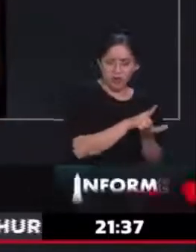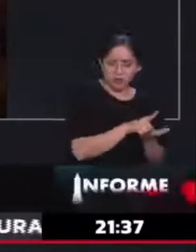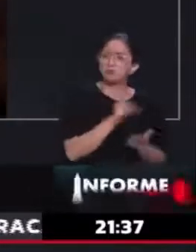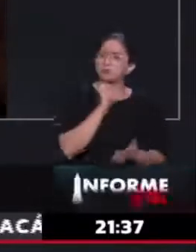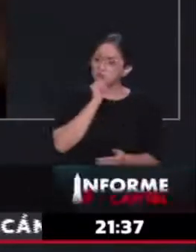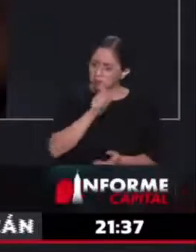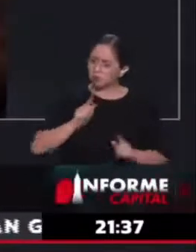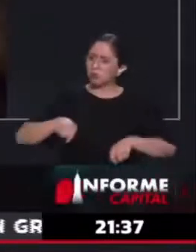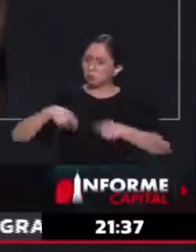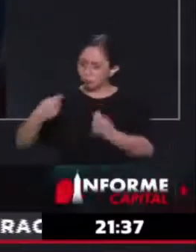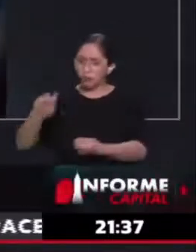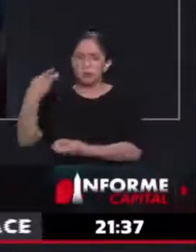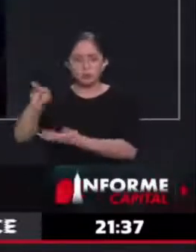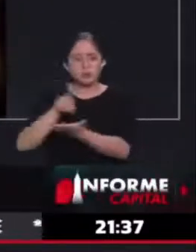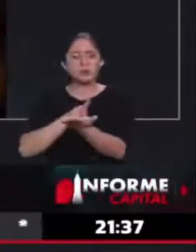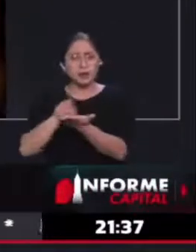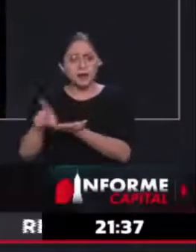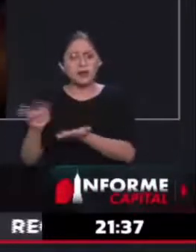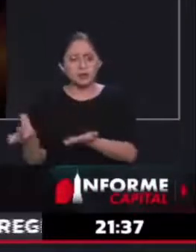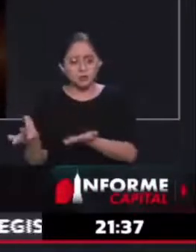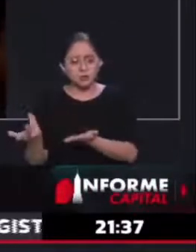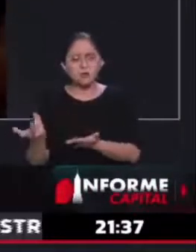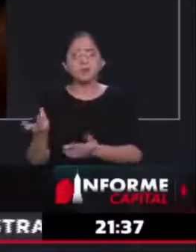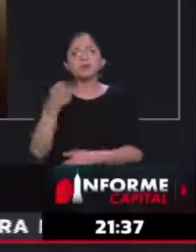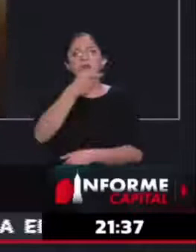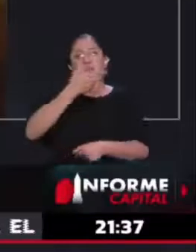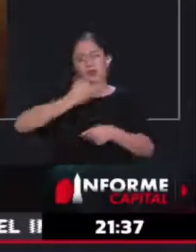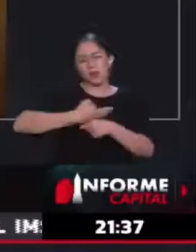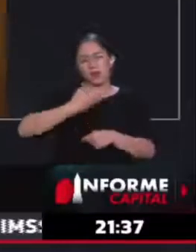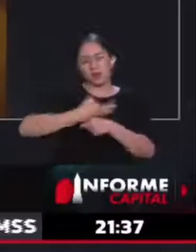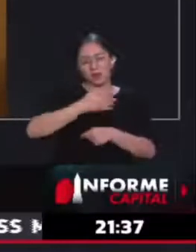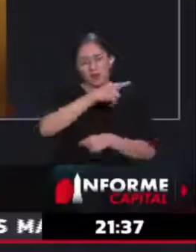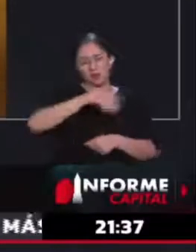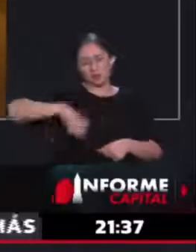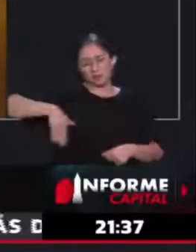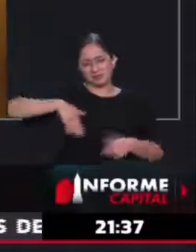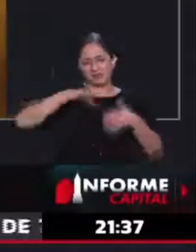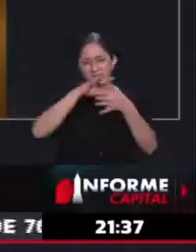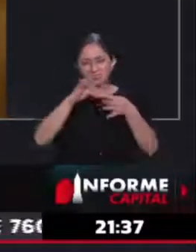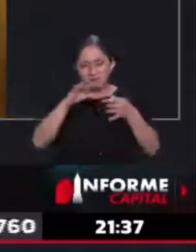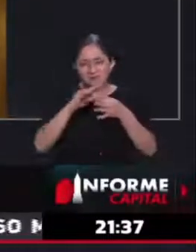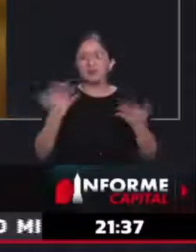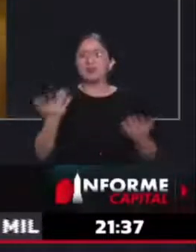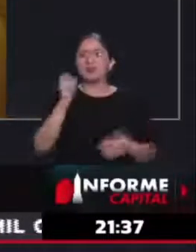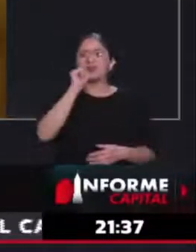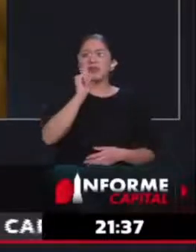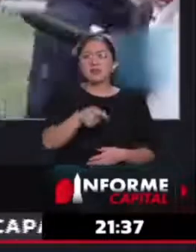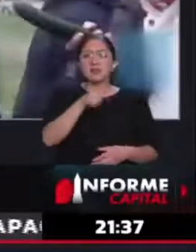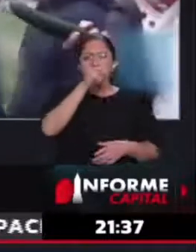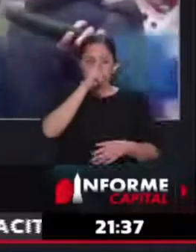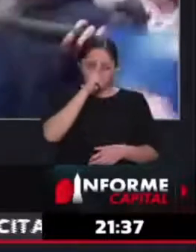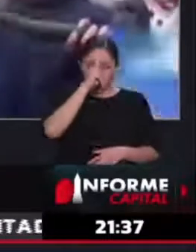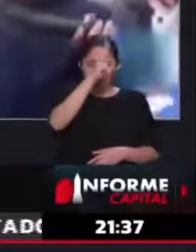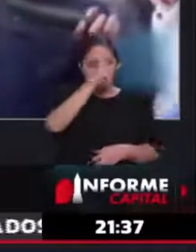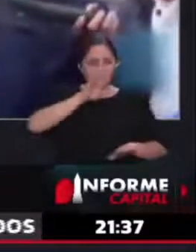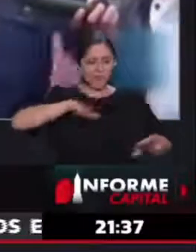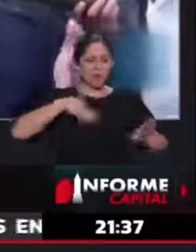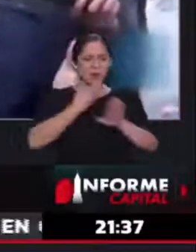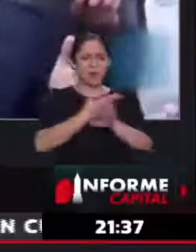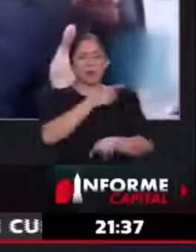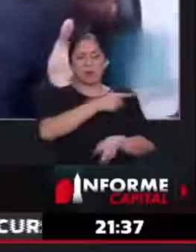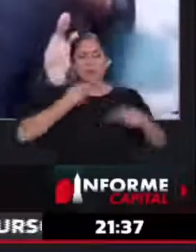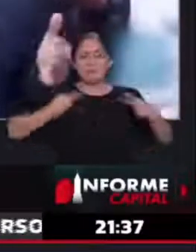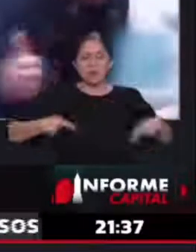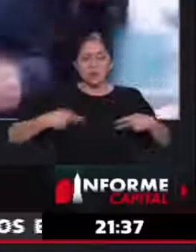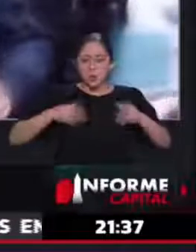que, y esto justo con lo que estaban señalando de la violencia contra las personas LGBT, pues